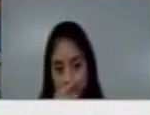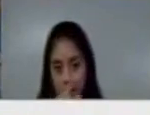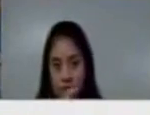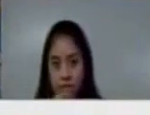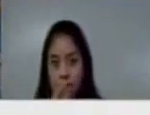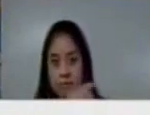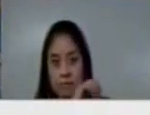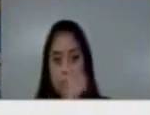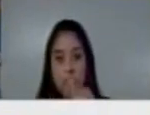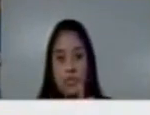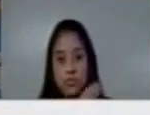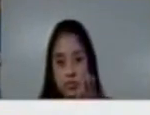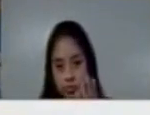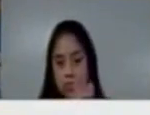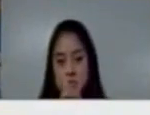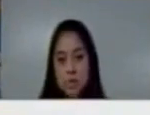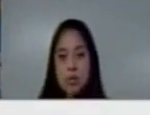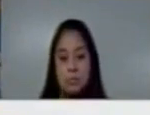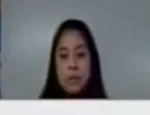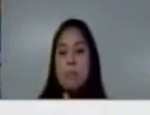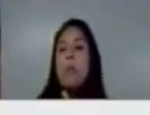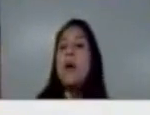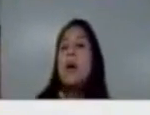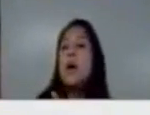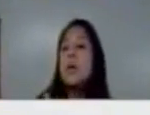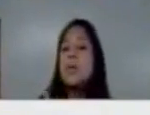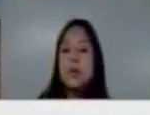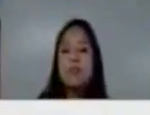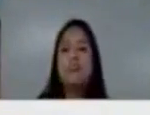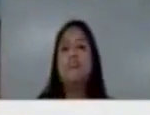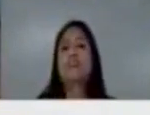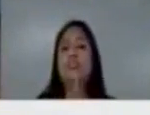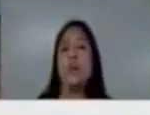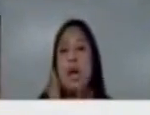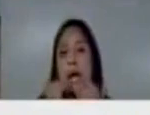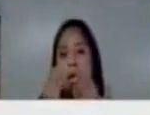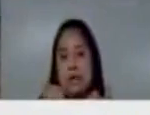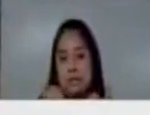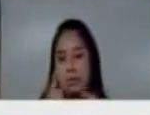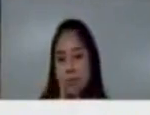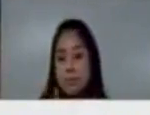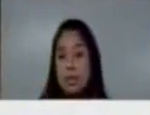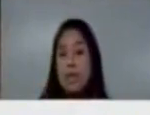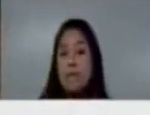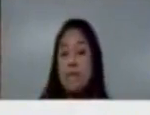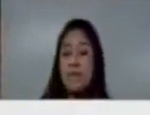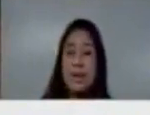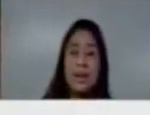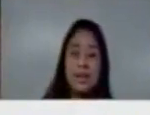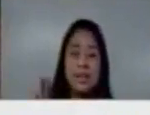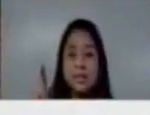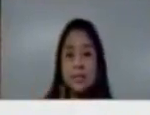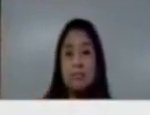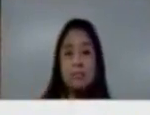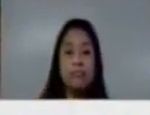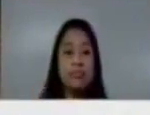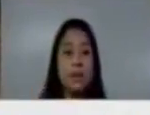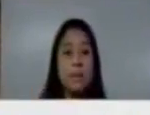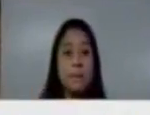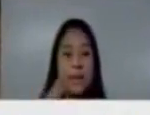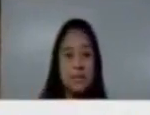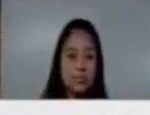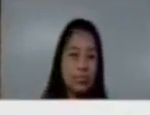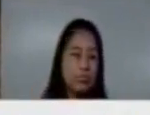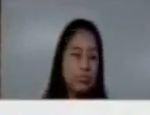el fin de contribuir a la seguridad alimentaria de productores que habitan en las localidades rurales en donde hay un alto índice de flujo